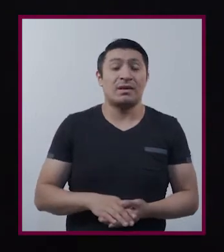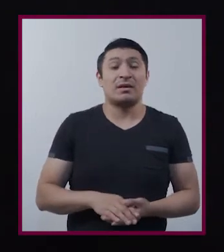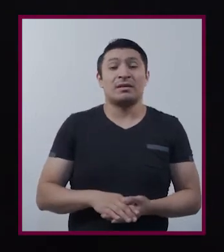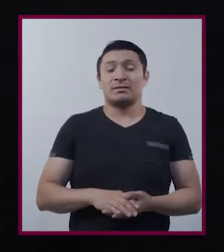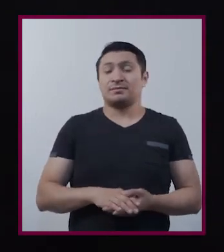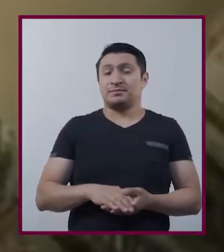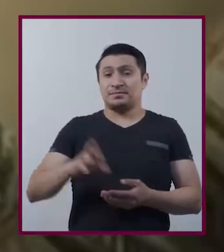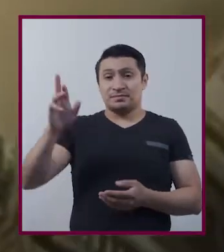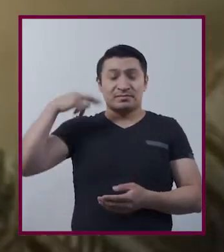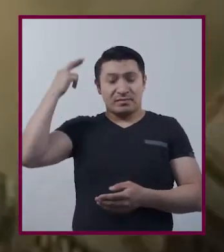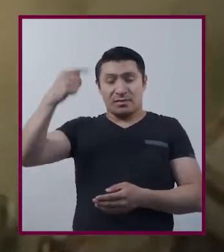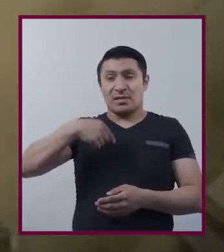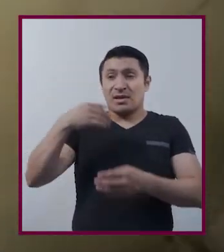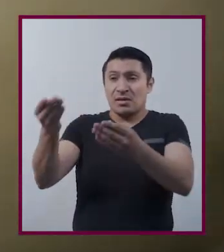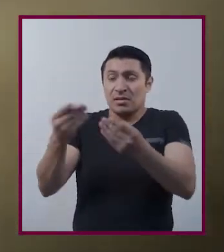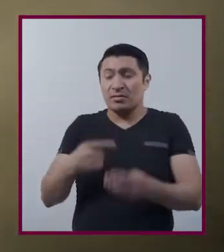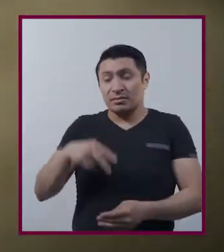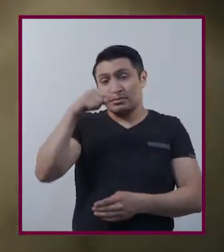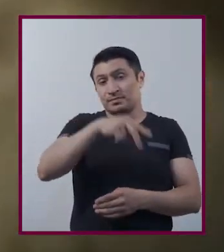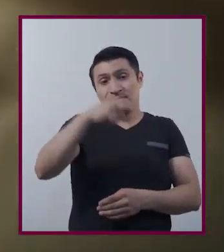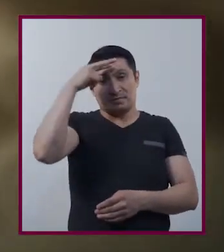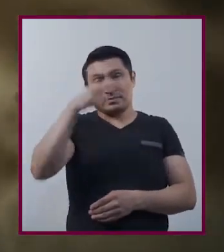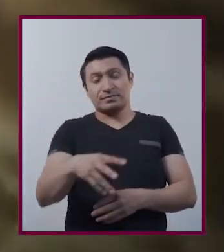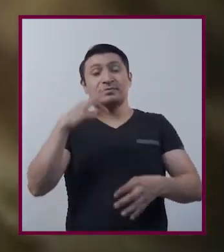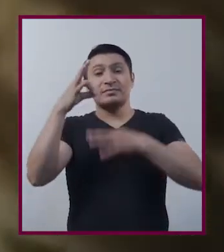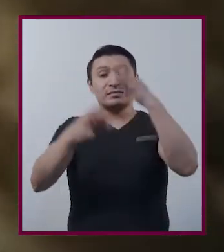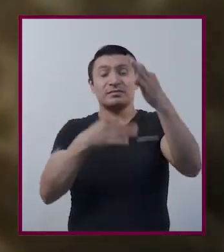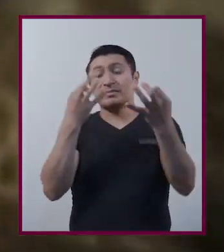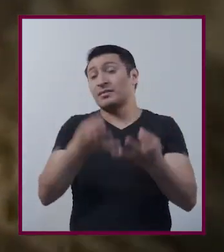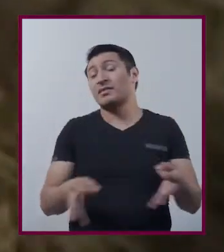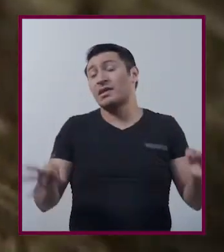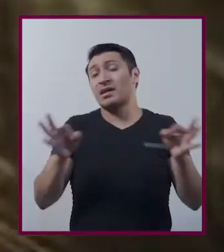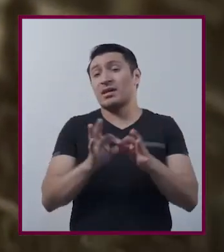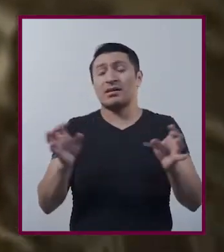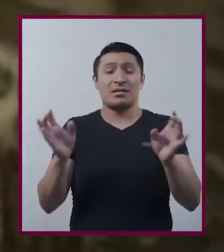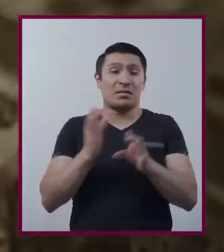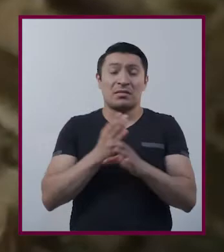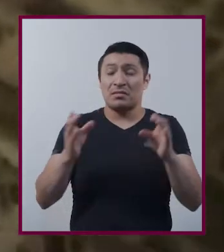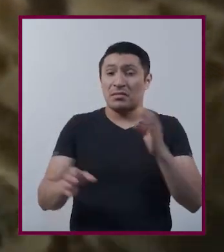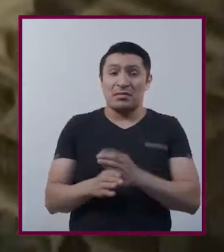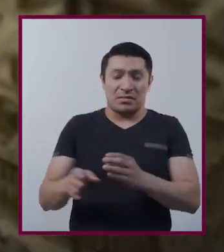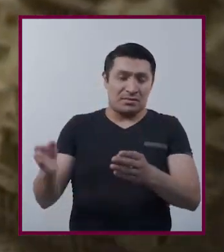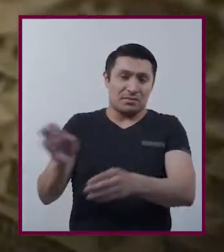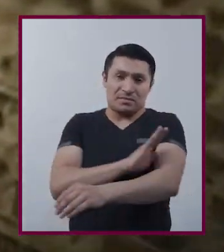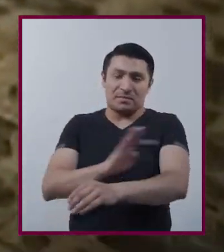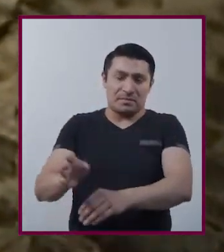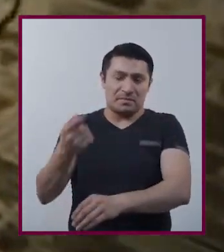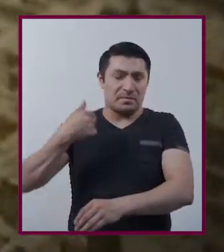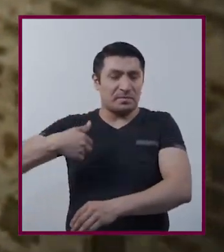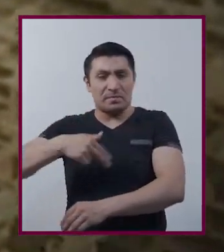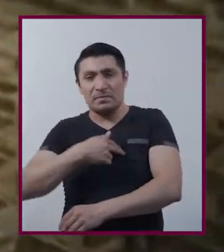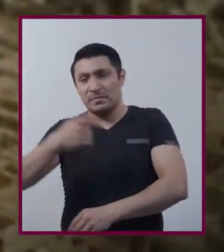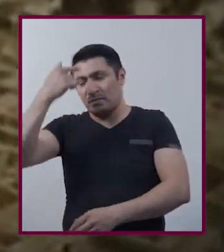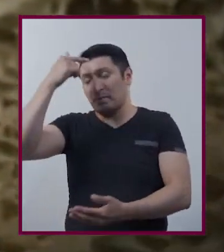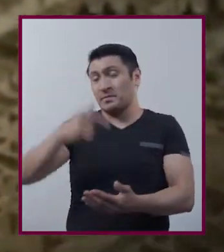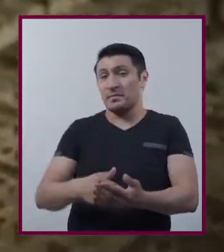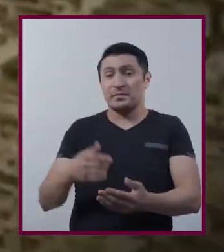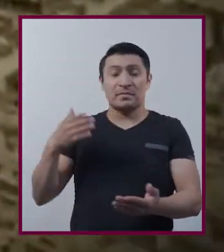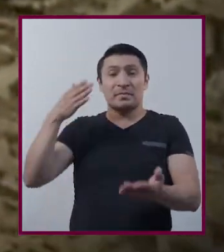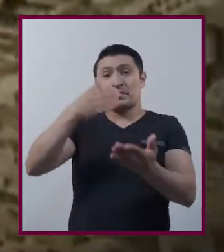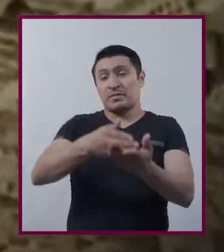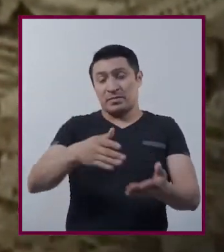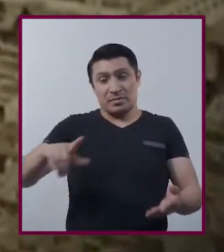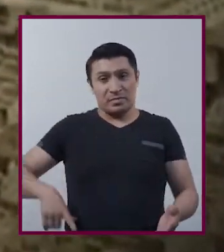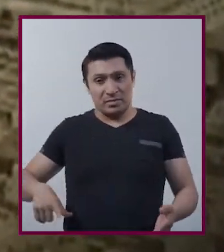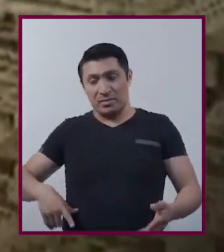los acompañó. Su Majestad, acabo de recibir de México noticias muy importantes. Los acontecimientos nos favorecen y pienso